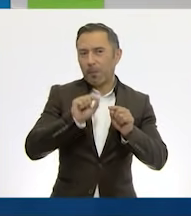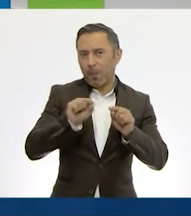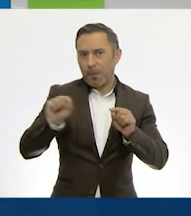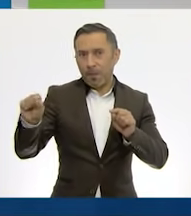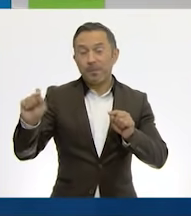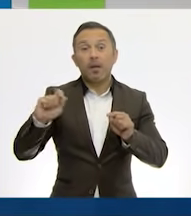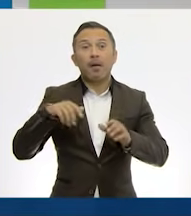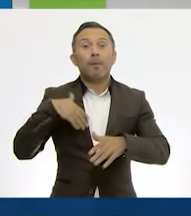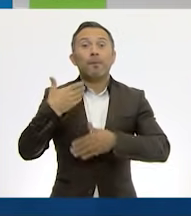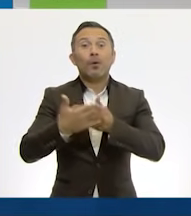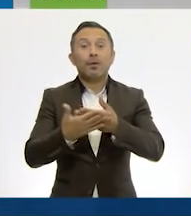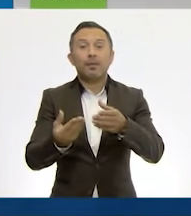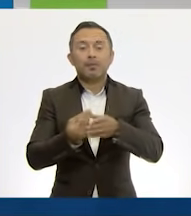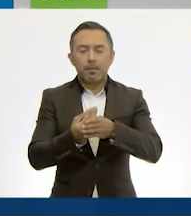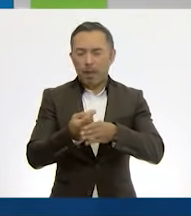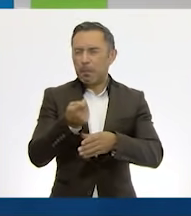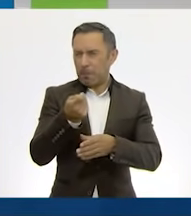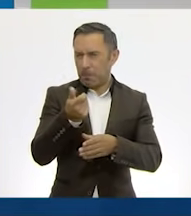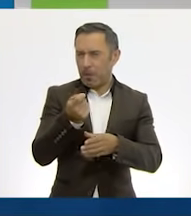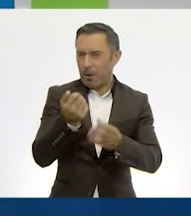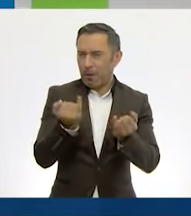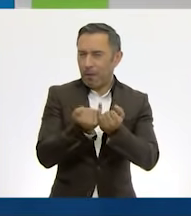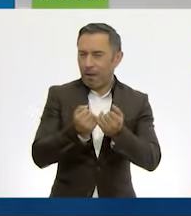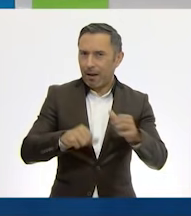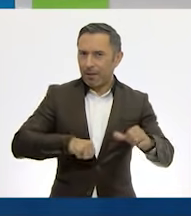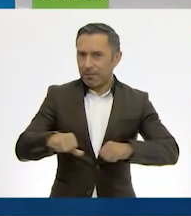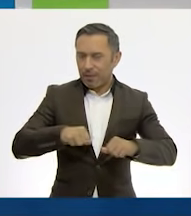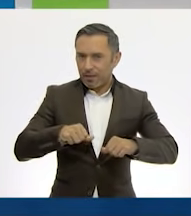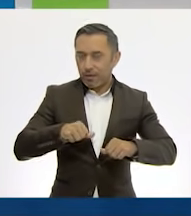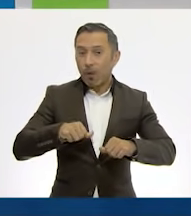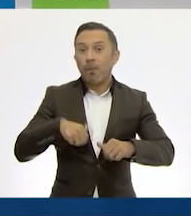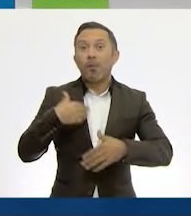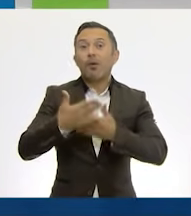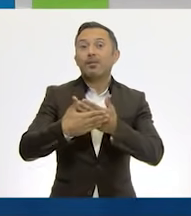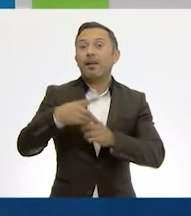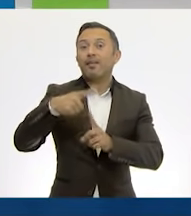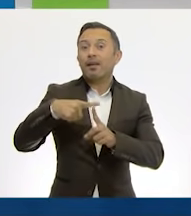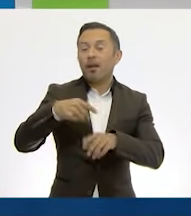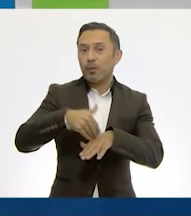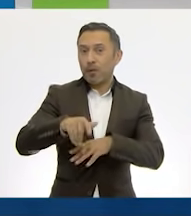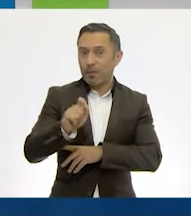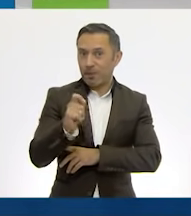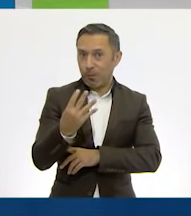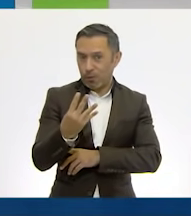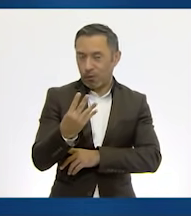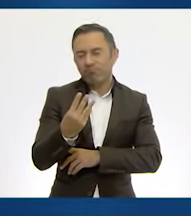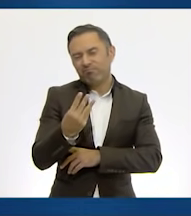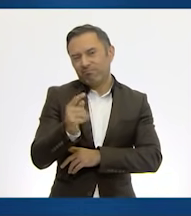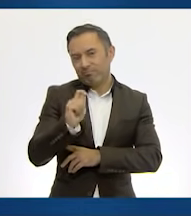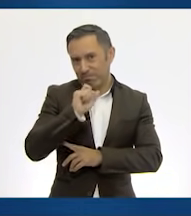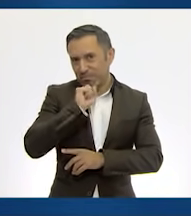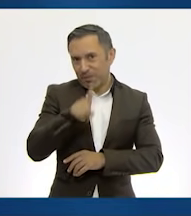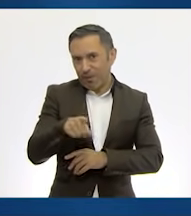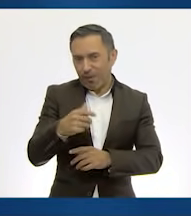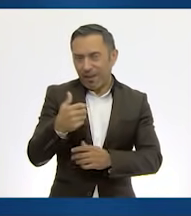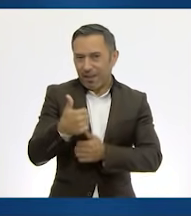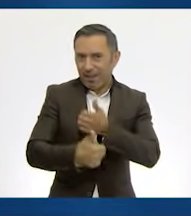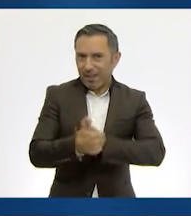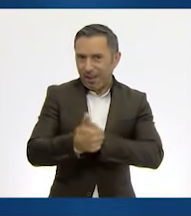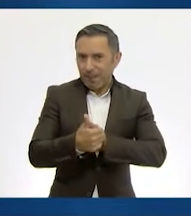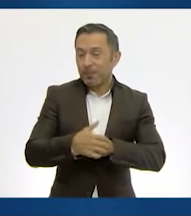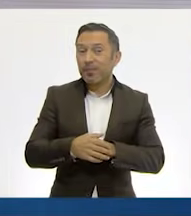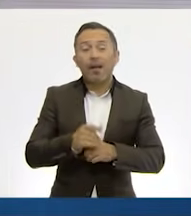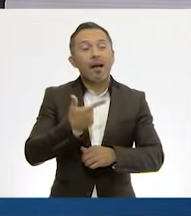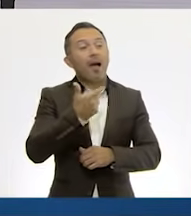una actividad parecida para poder resolver nuestro desafío 24, que también trata sobre una carrera. Gaby, como siempre, muchas